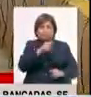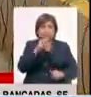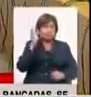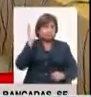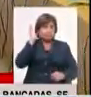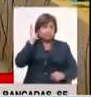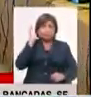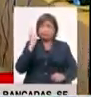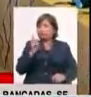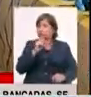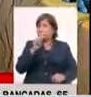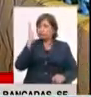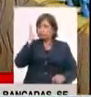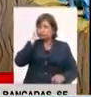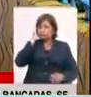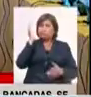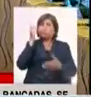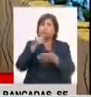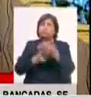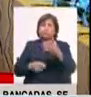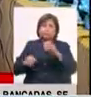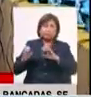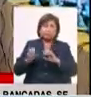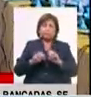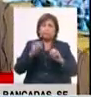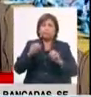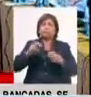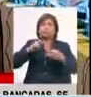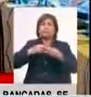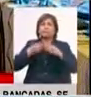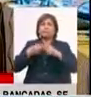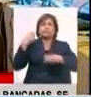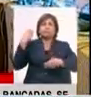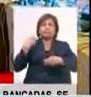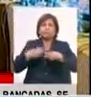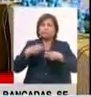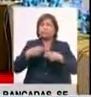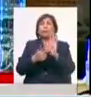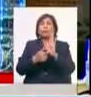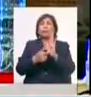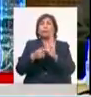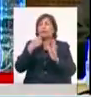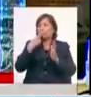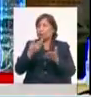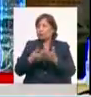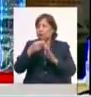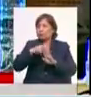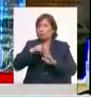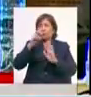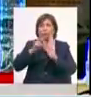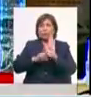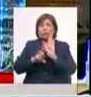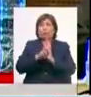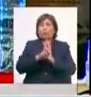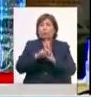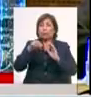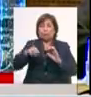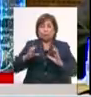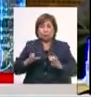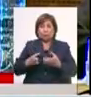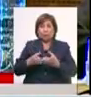puede, el gobierno podría criticar a la Defensoría, debe estar sumamente satisfecho con lo que sucede en el Ministerio Público. Sí. Yo quiero